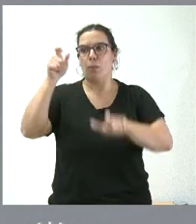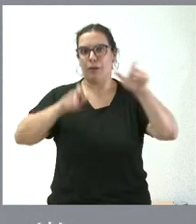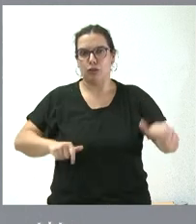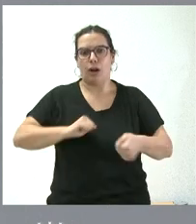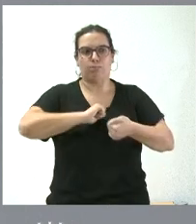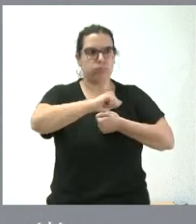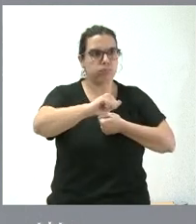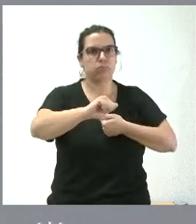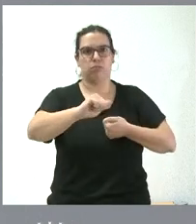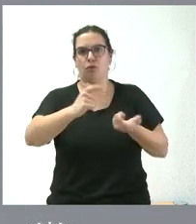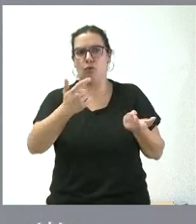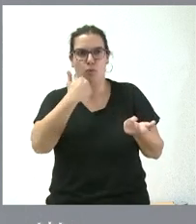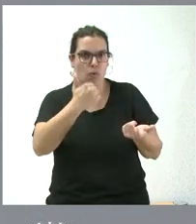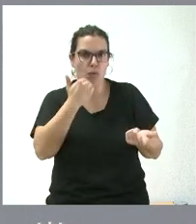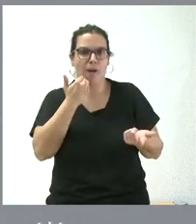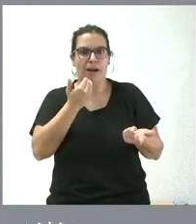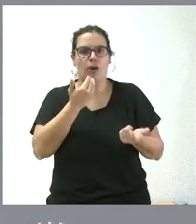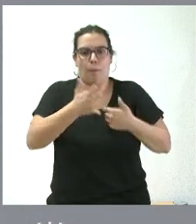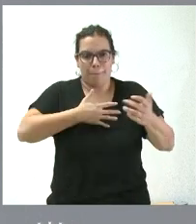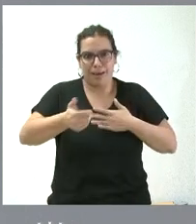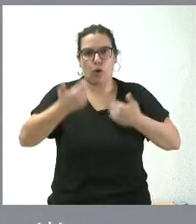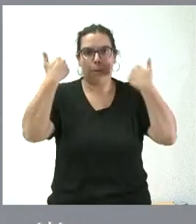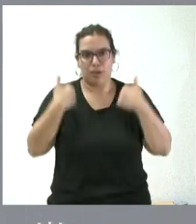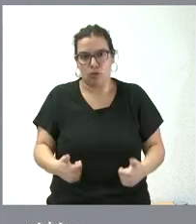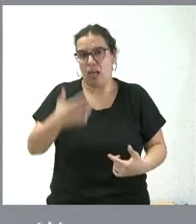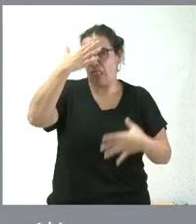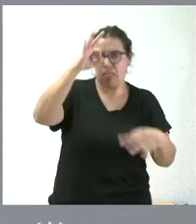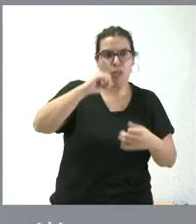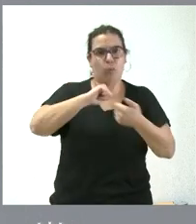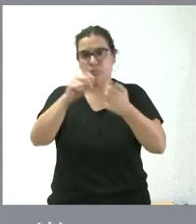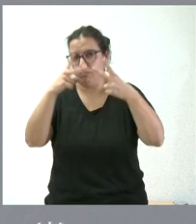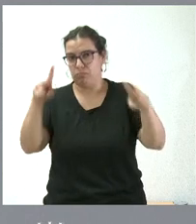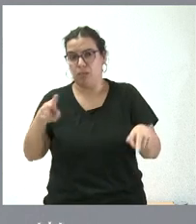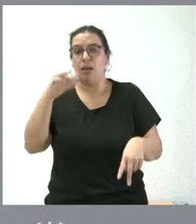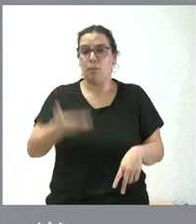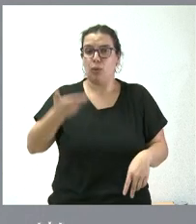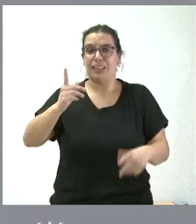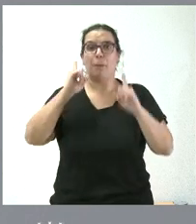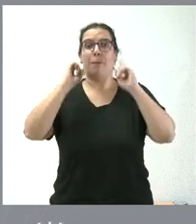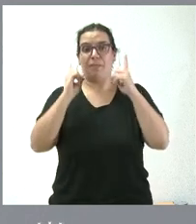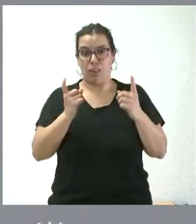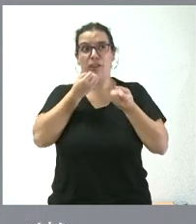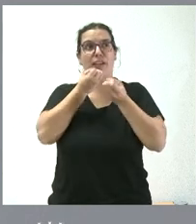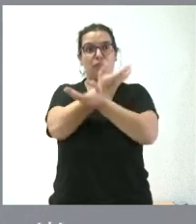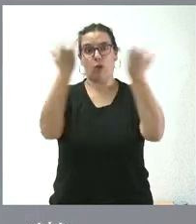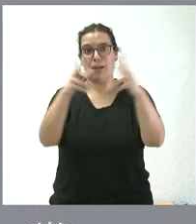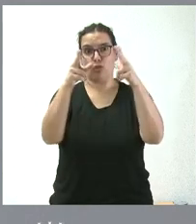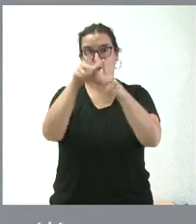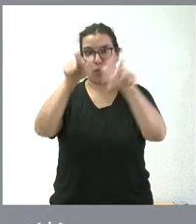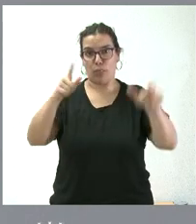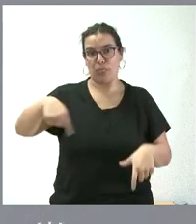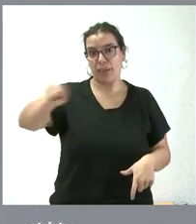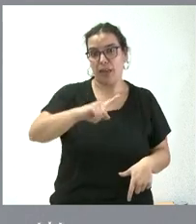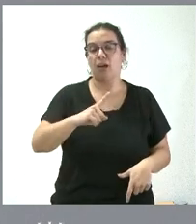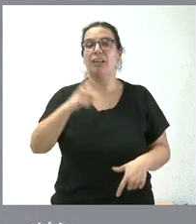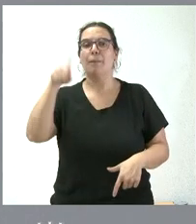por tanto es ahí donde hay que actuar este tipo de actuaciones tienen mucho que ver con la prevención con la información al conjunto de la sociedad con algunos cambios de